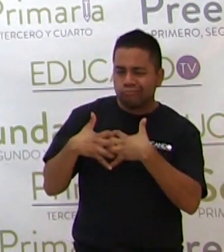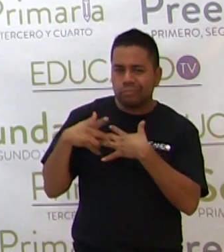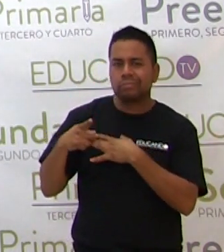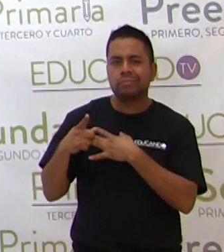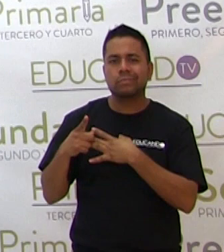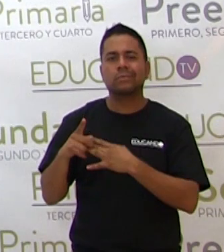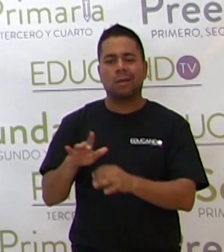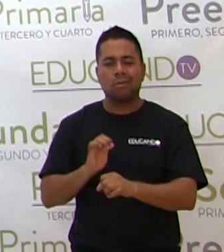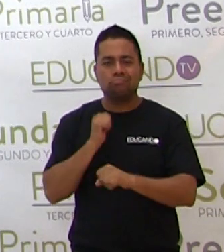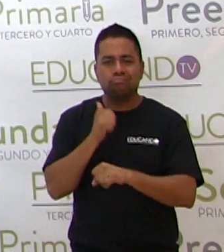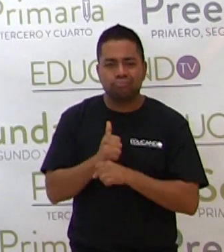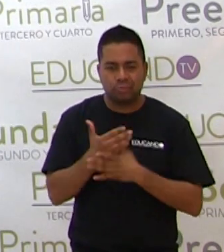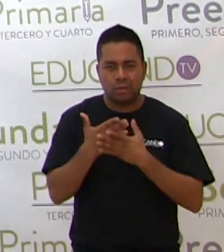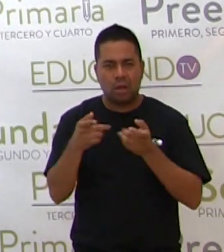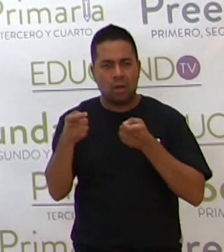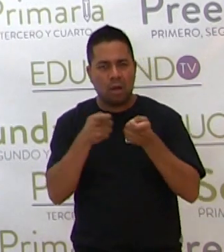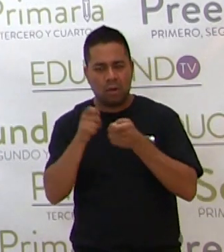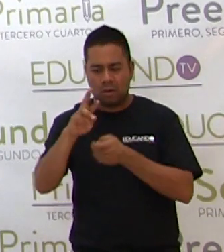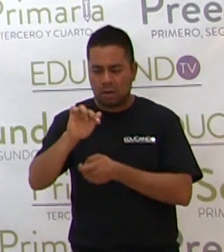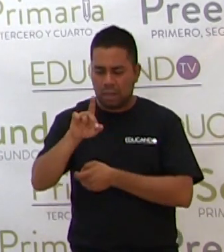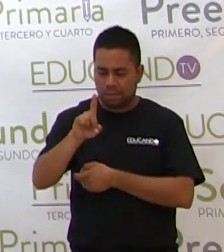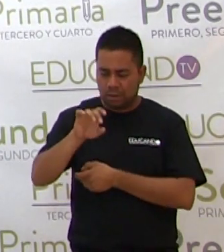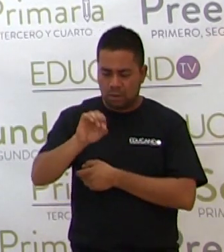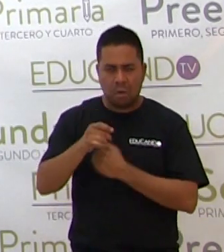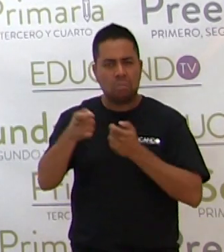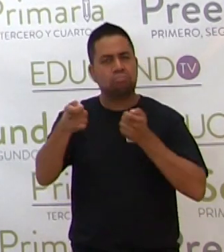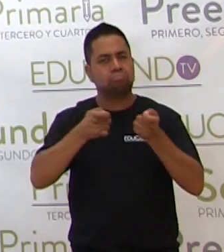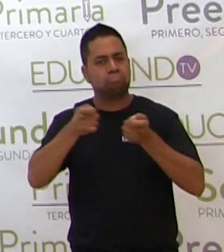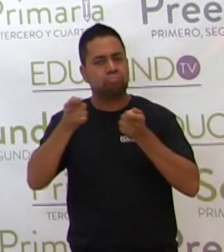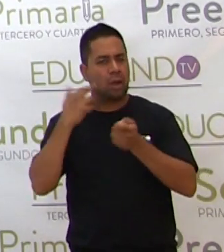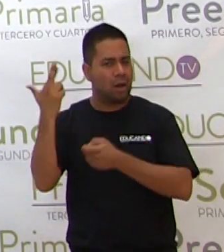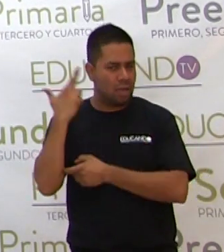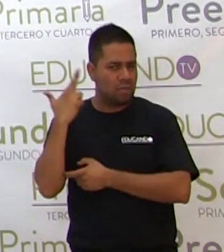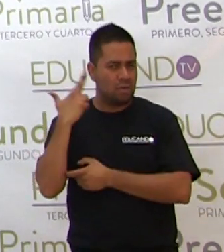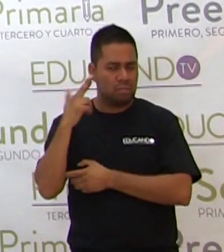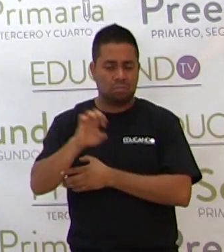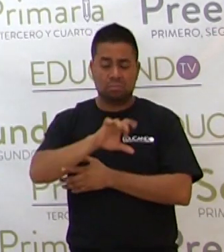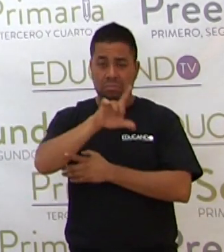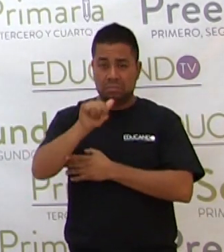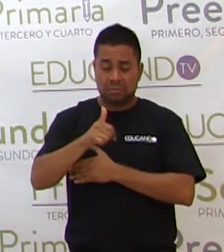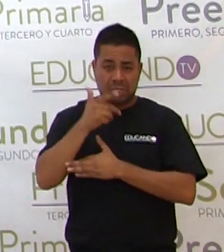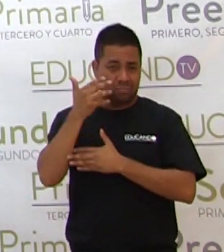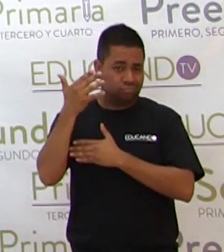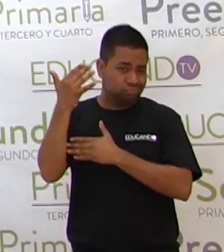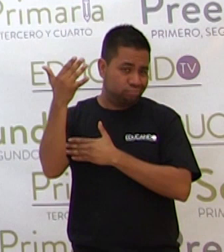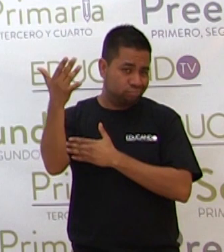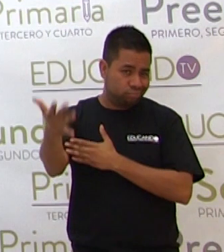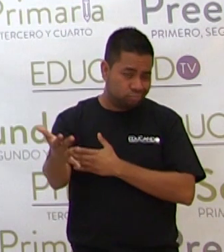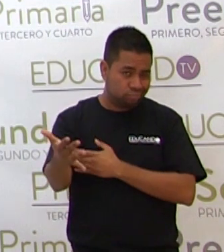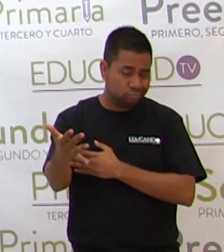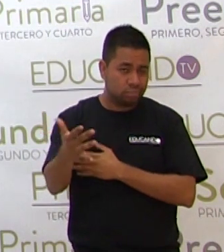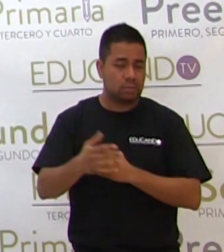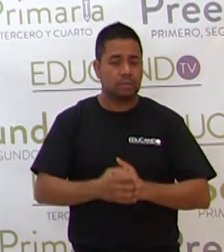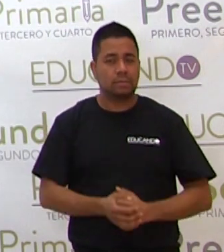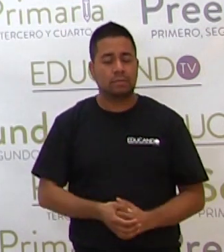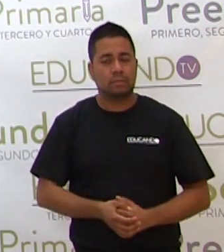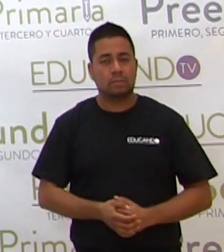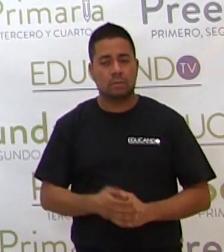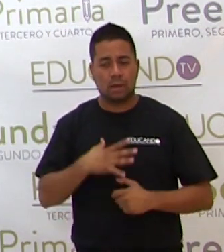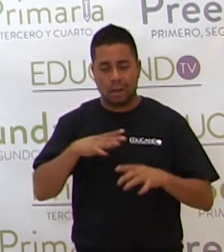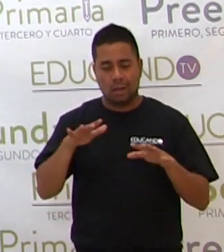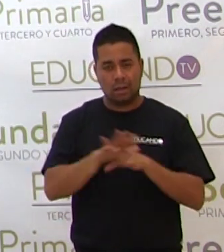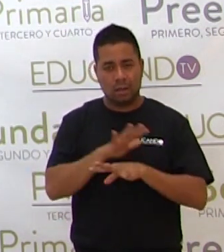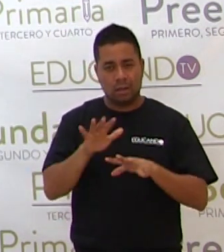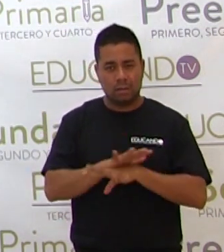que manejan actualmente la radio y después muchos años vendría entonces la